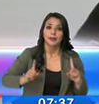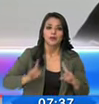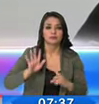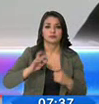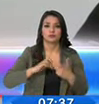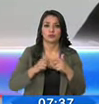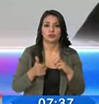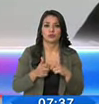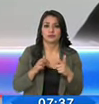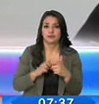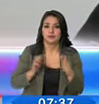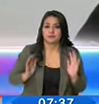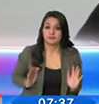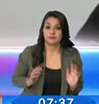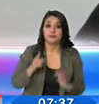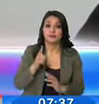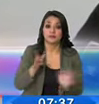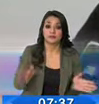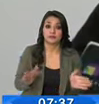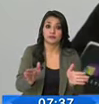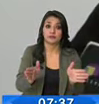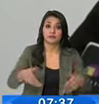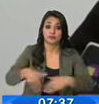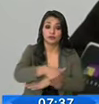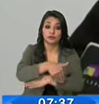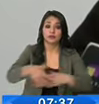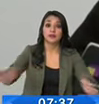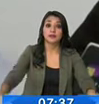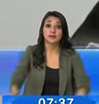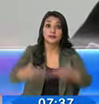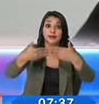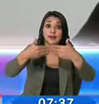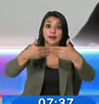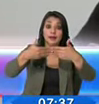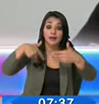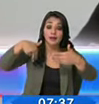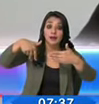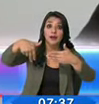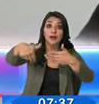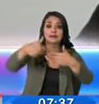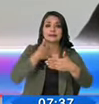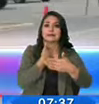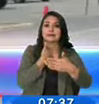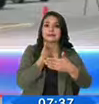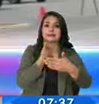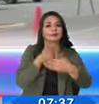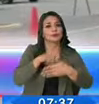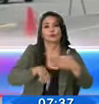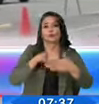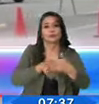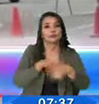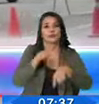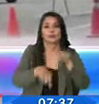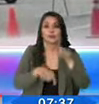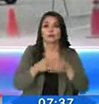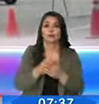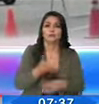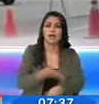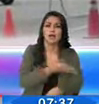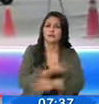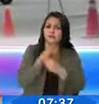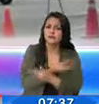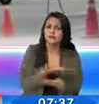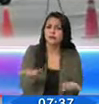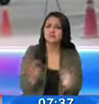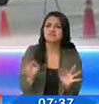problema, si está cerrada la frontera y si es peatonal también, va a haber dificultad. Al no haber sido anunciada a tiempo la medida,